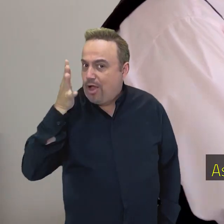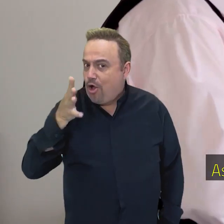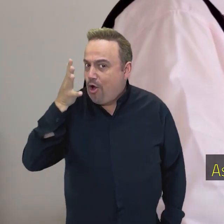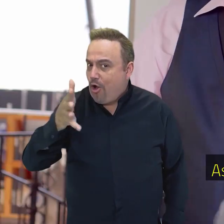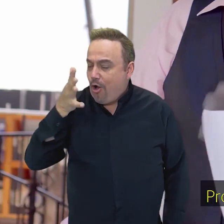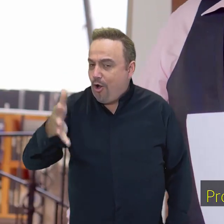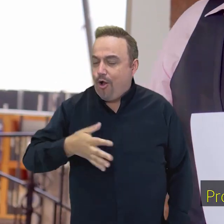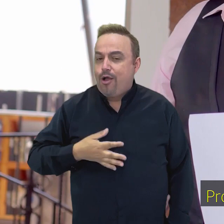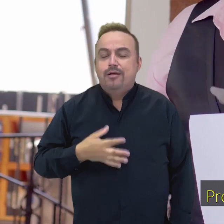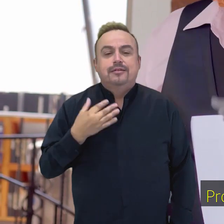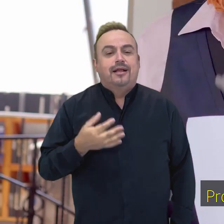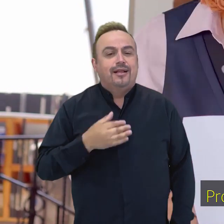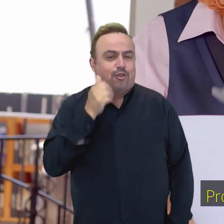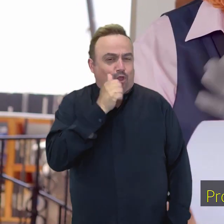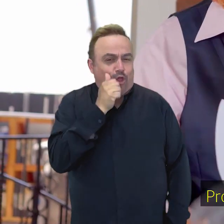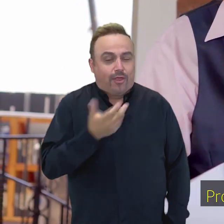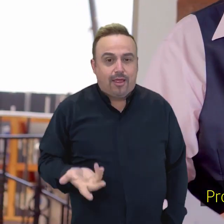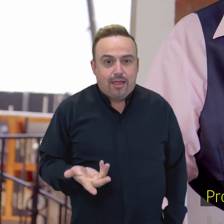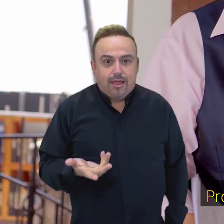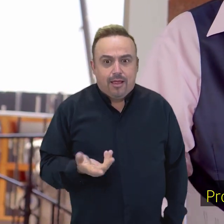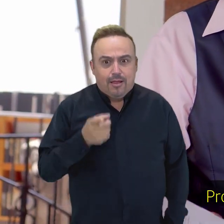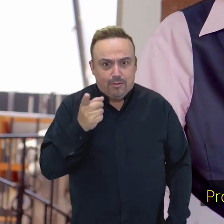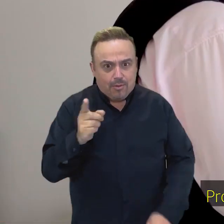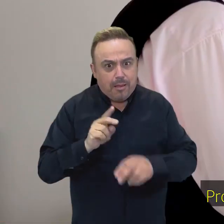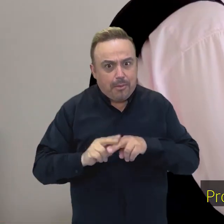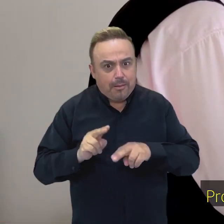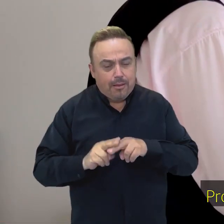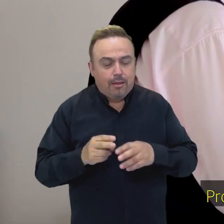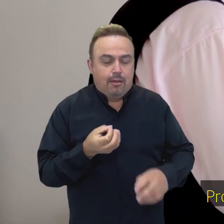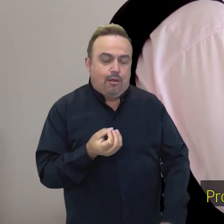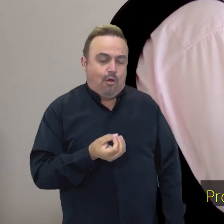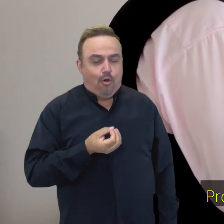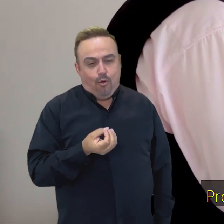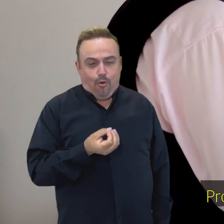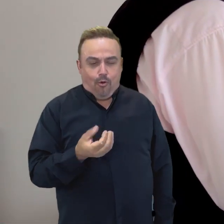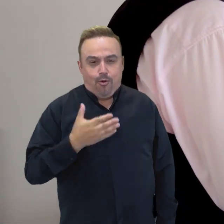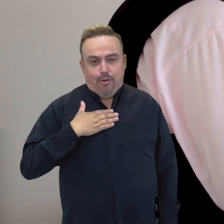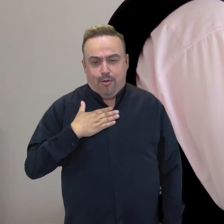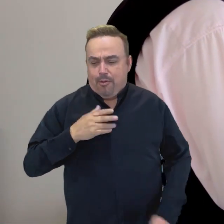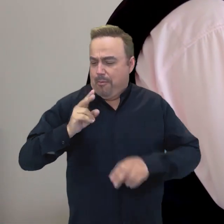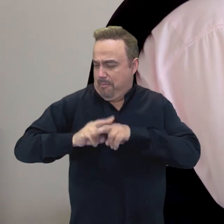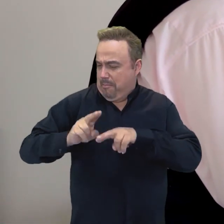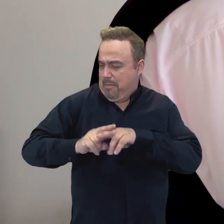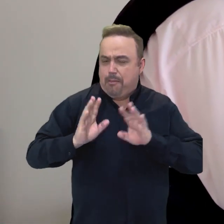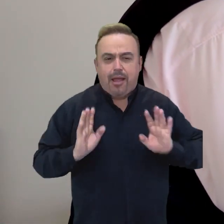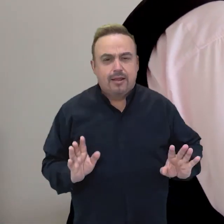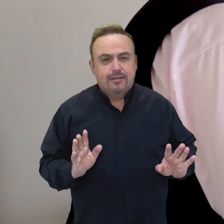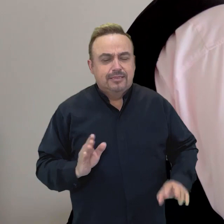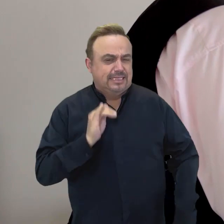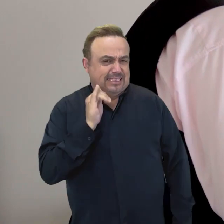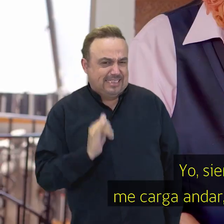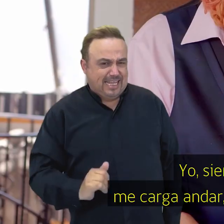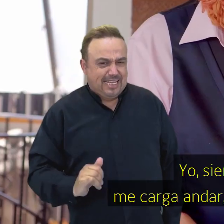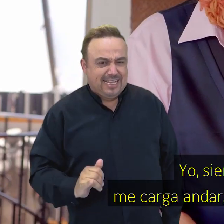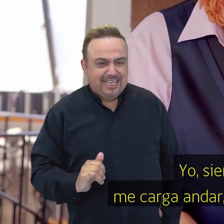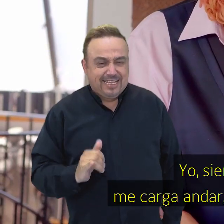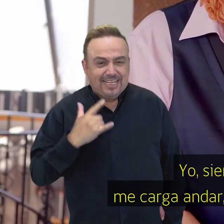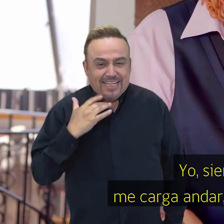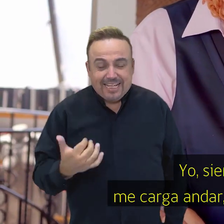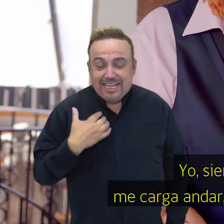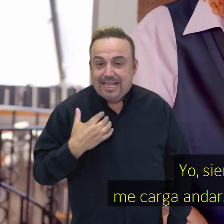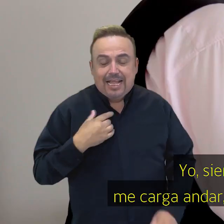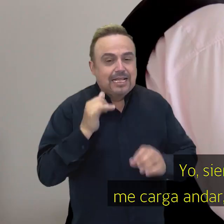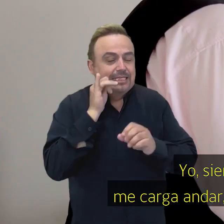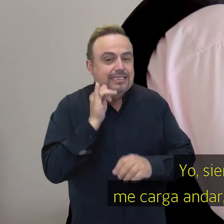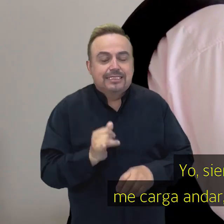allá! ¿Está preparado? Ah, yo, ¿quién que estoy que cagado? Yo, con ¿siempre está aquí? Yo, ¿quién